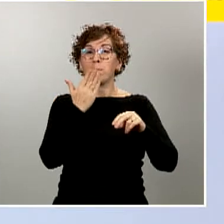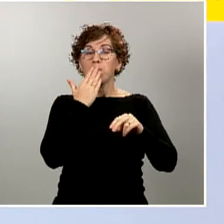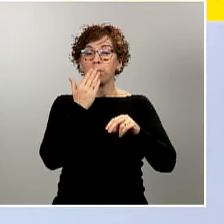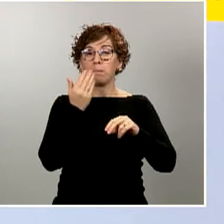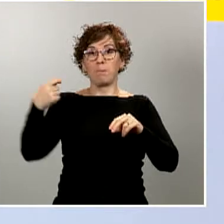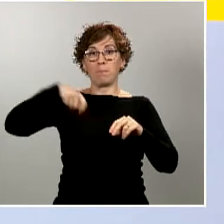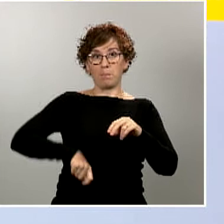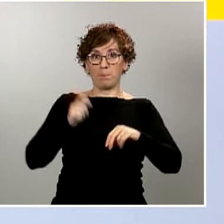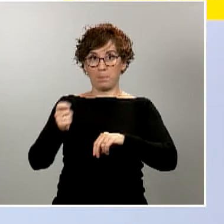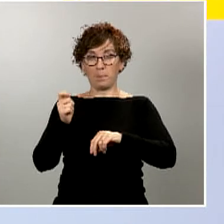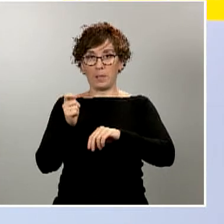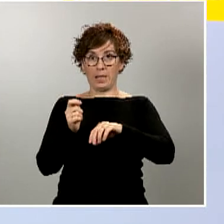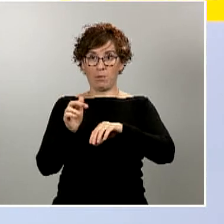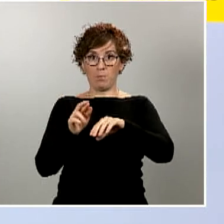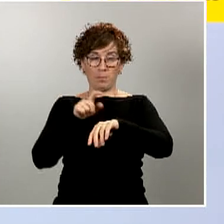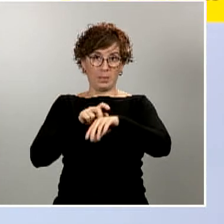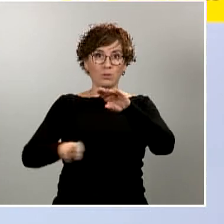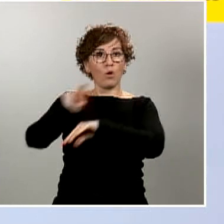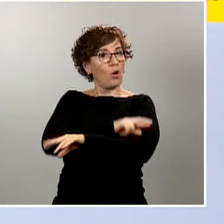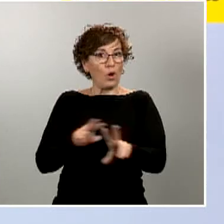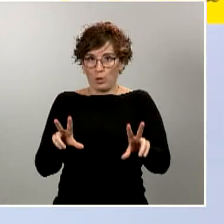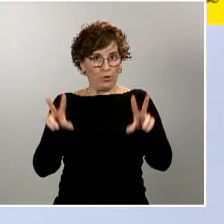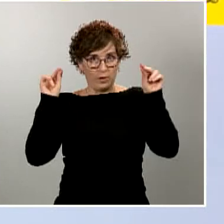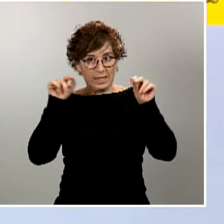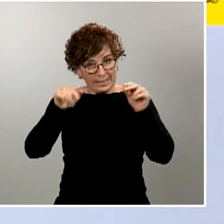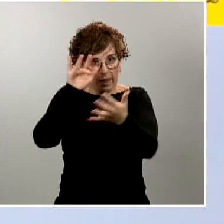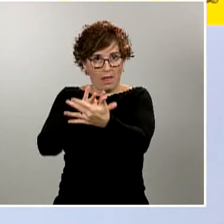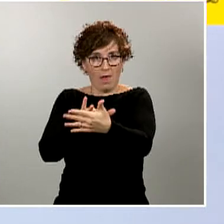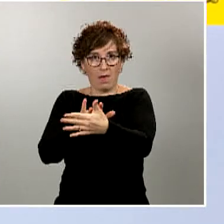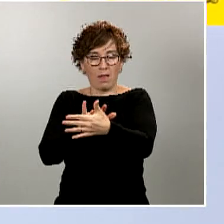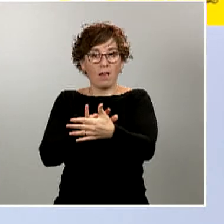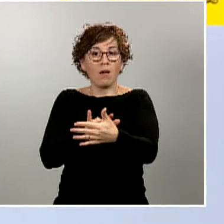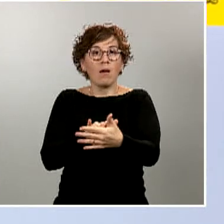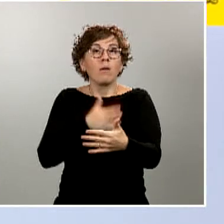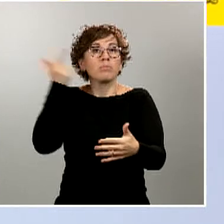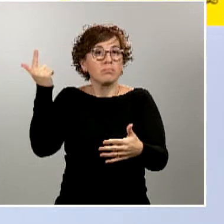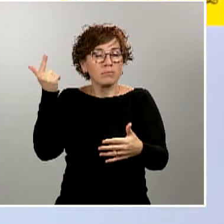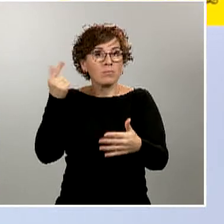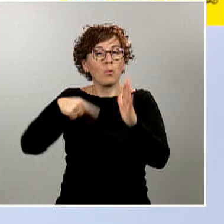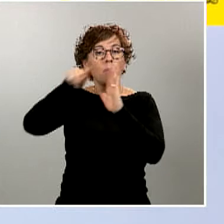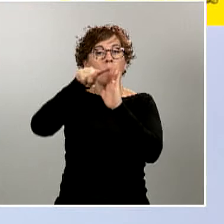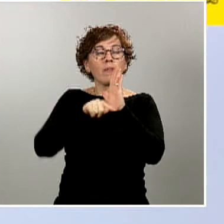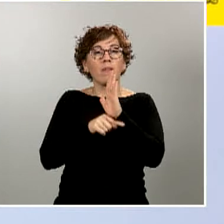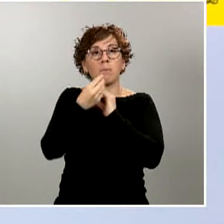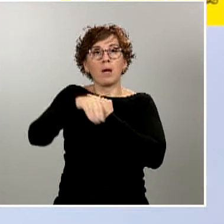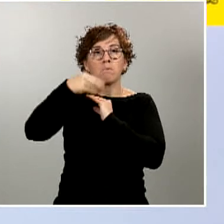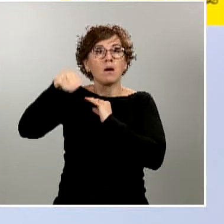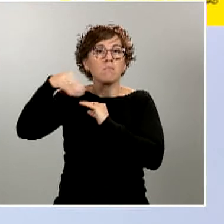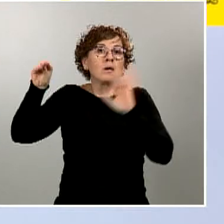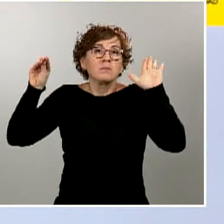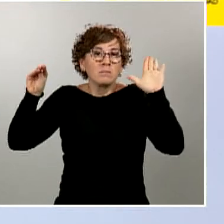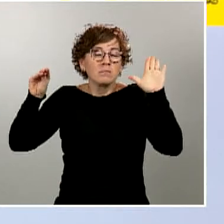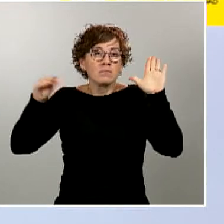tanto, salvo que planteemos otras medidas, nos volveríamos a colocar